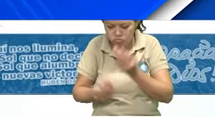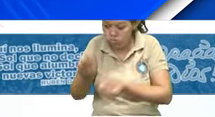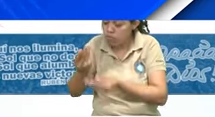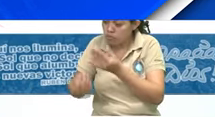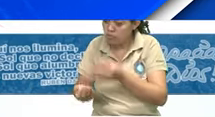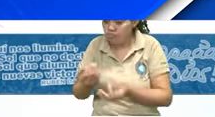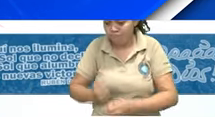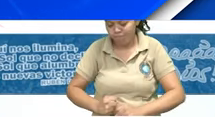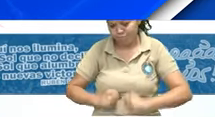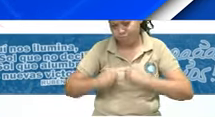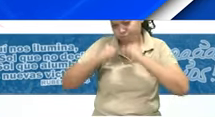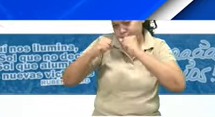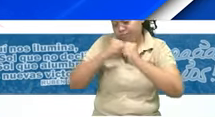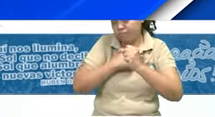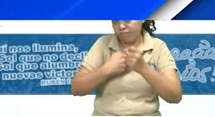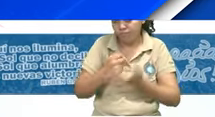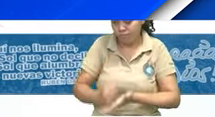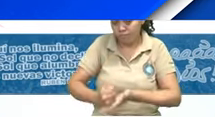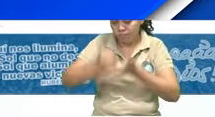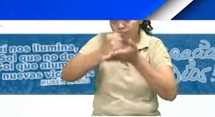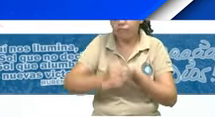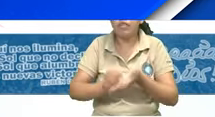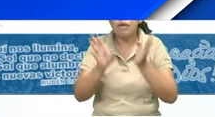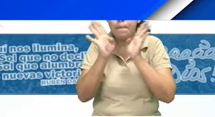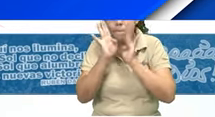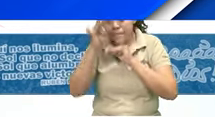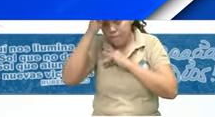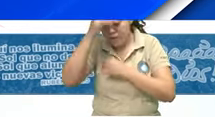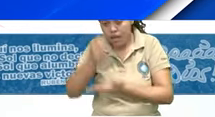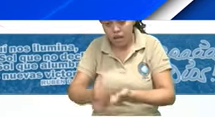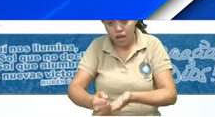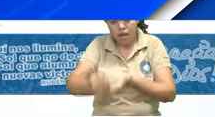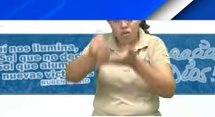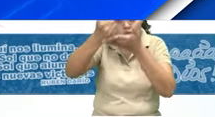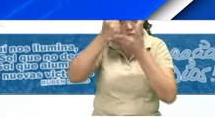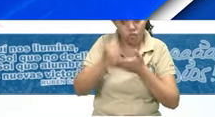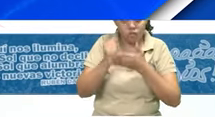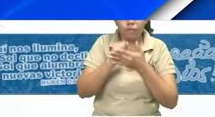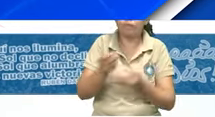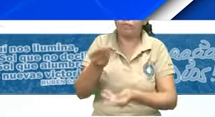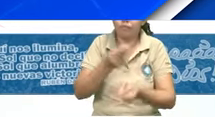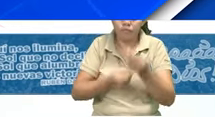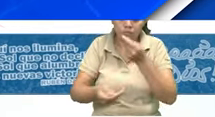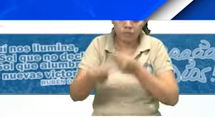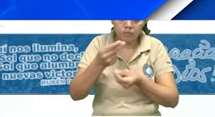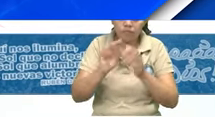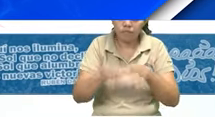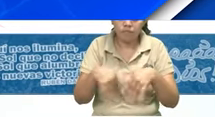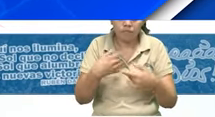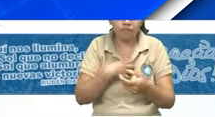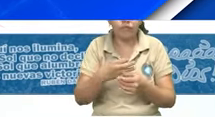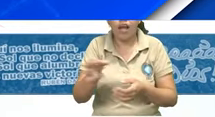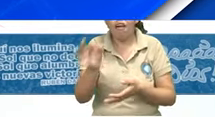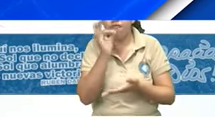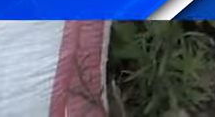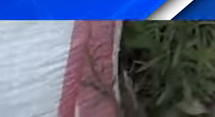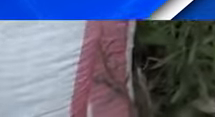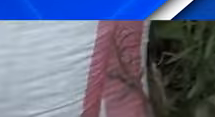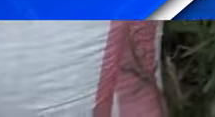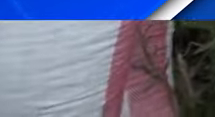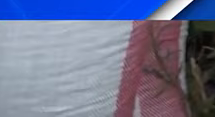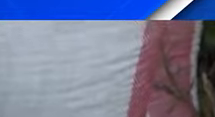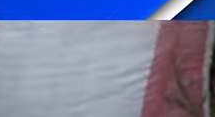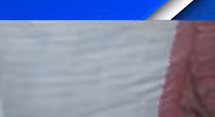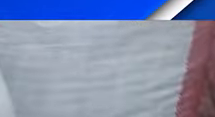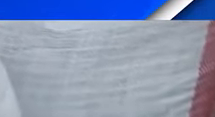un fondo muy fuerte del sector privado, que es una gran garantía para poder financiar la producción cafetalera.